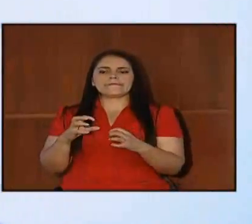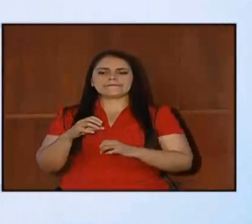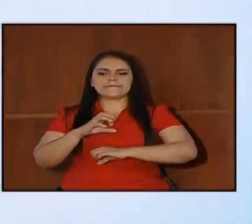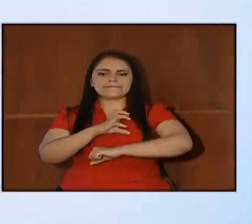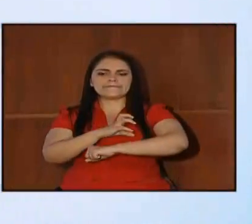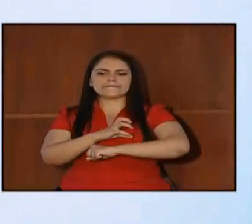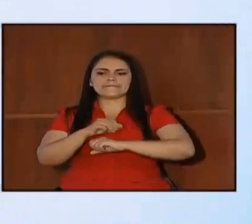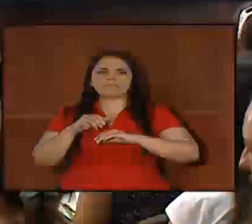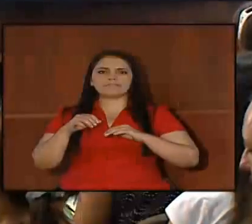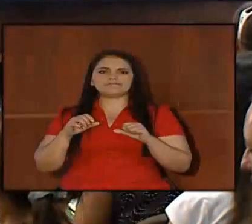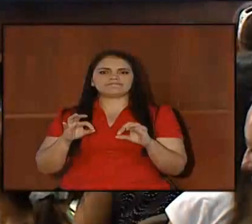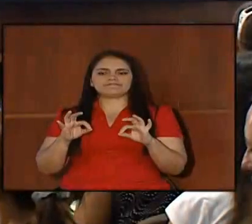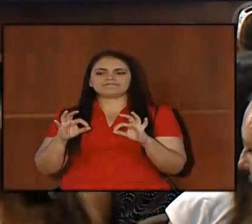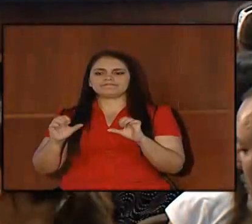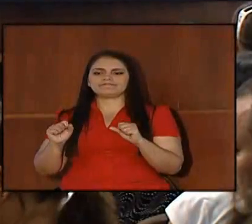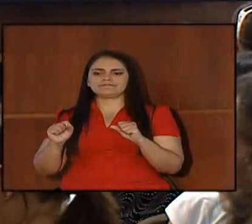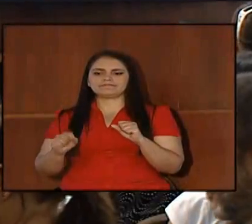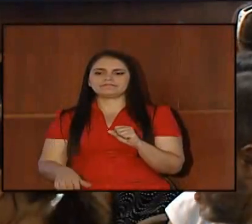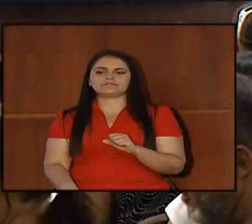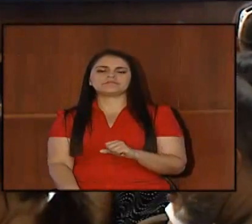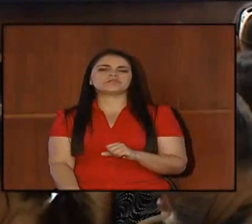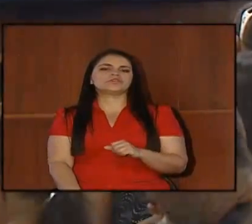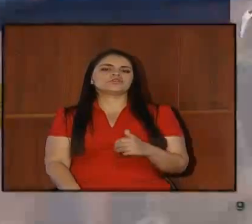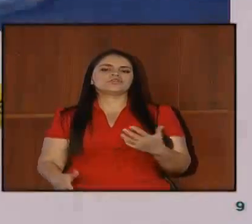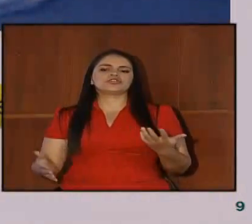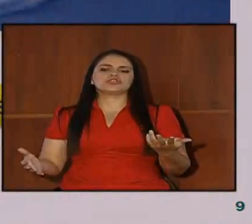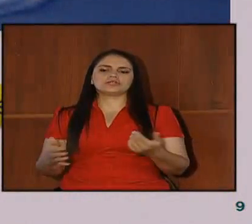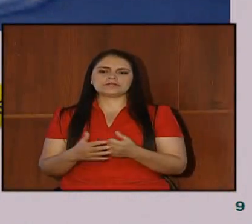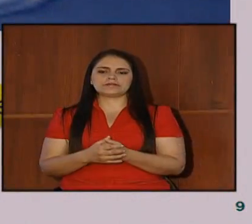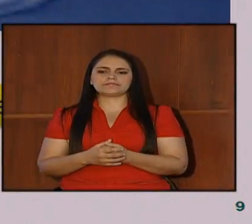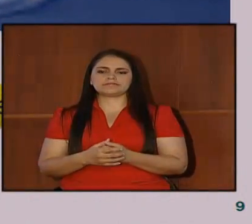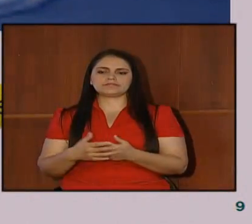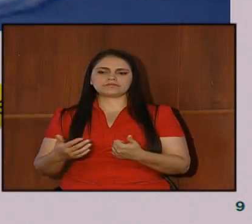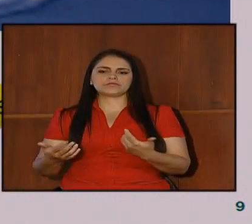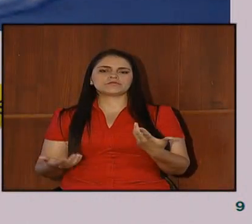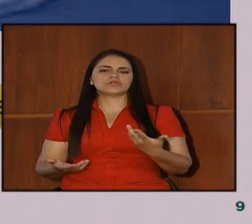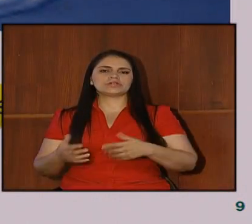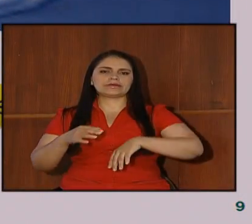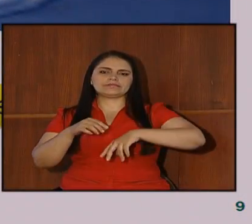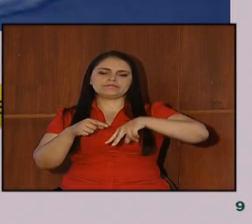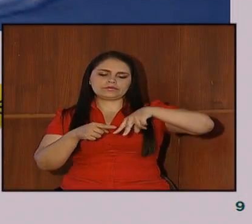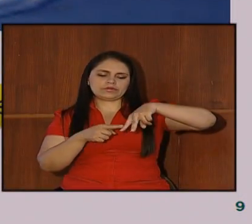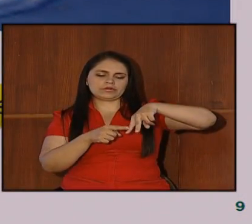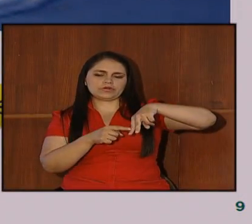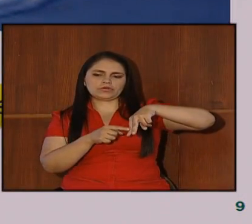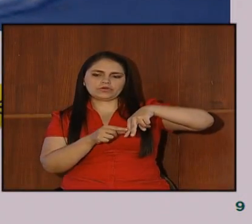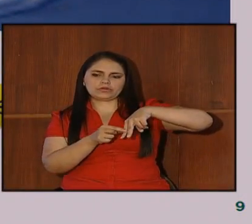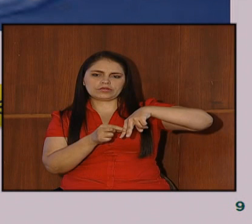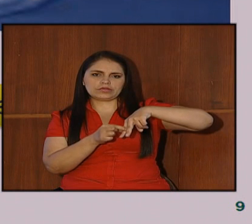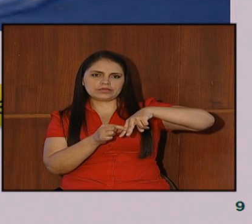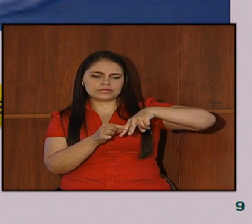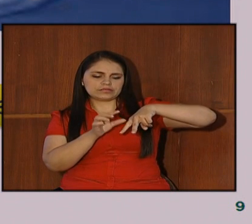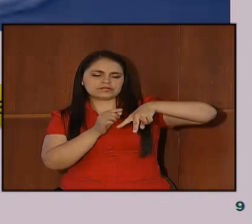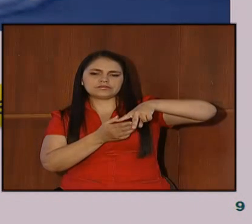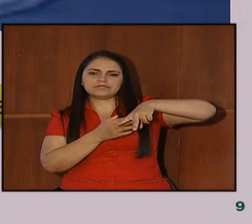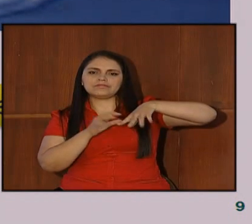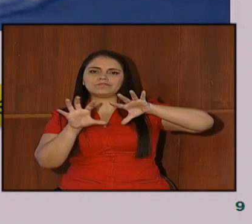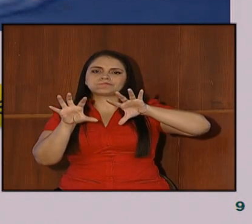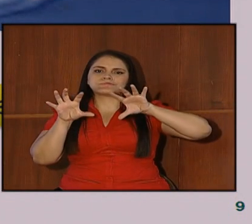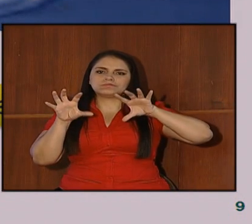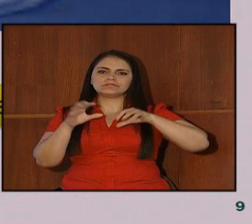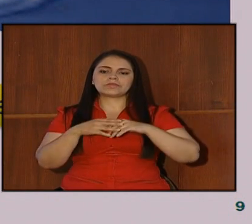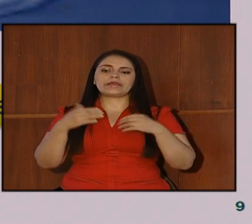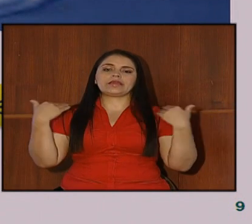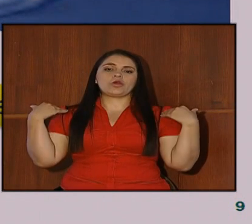una de las articulaciones que nosotros tenemos. Más común, ¿dónde? En las rodillas y en la cadera. ¿Por qué? Bueno, y